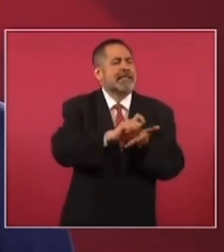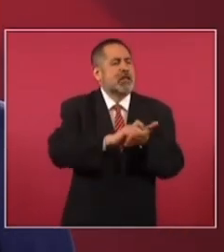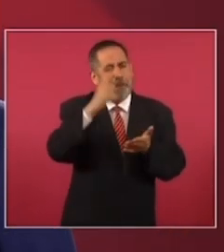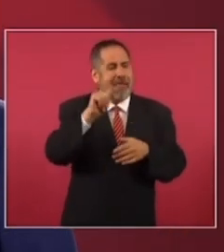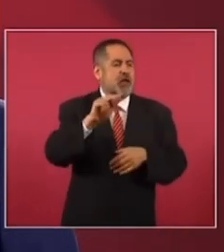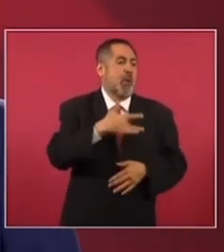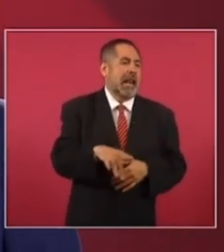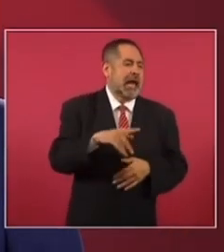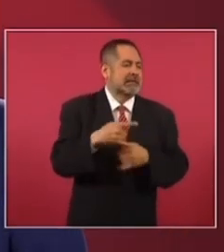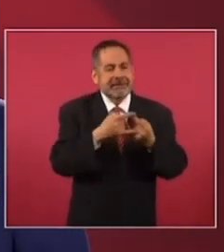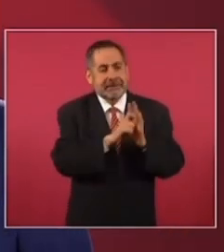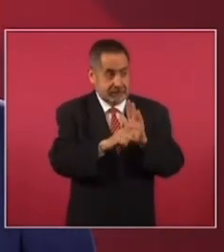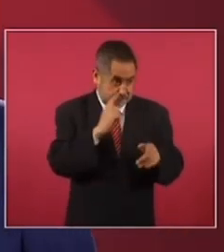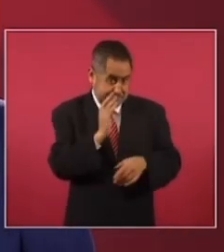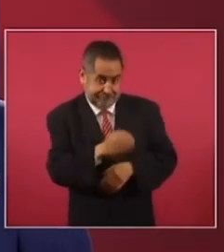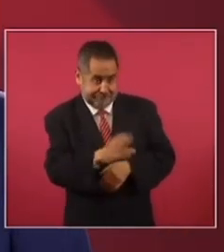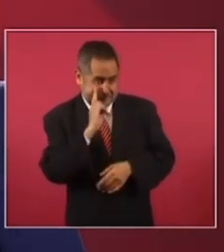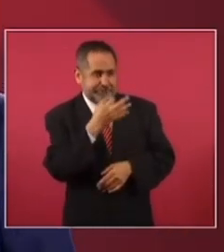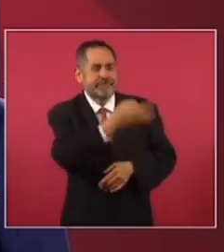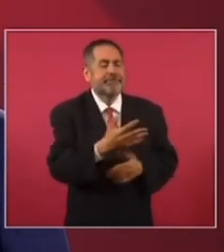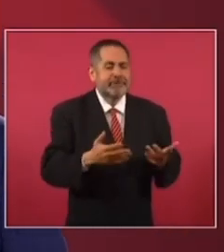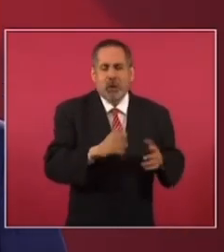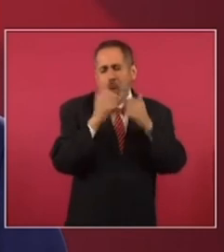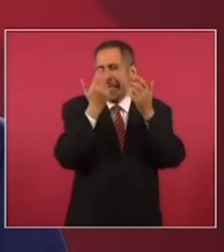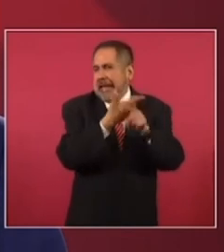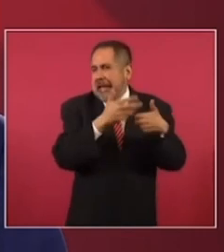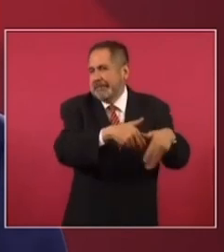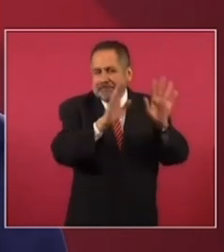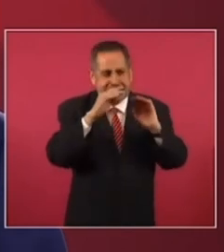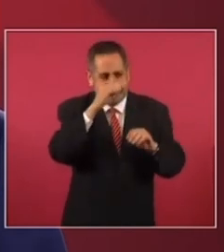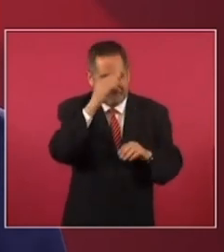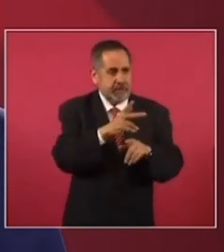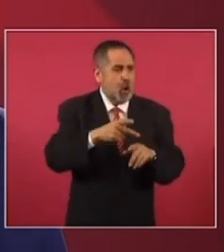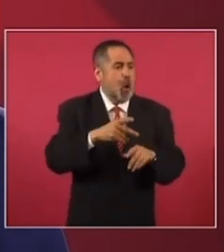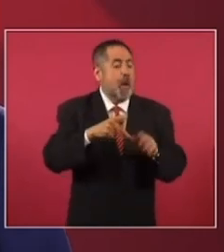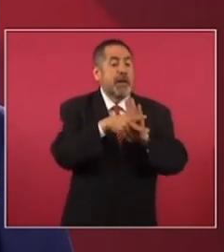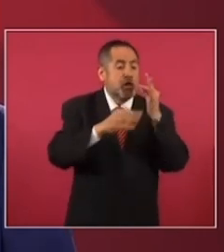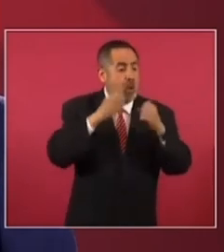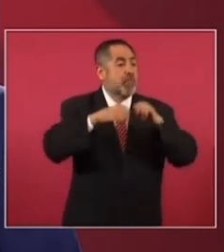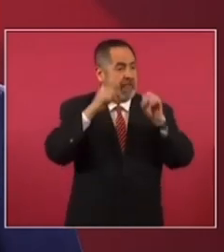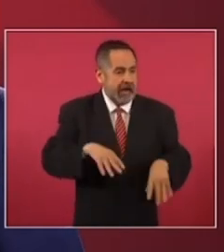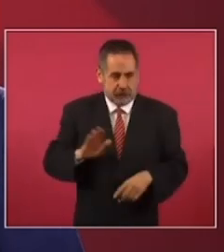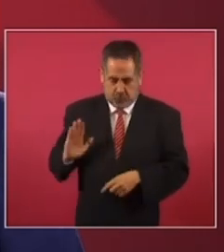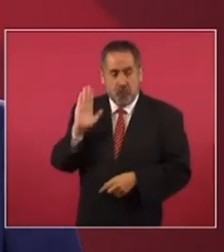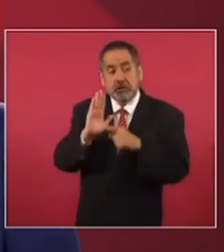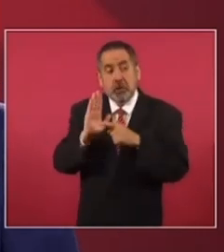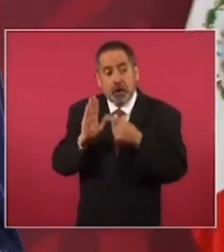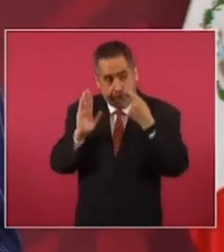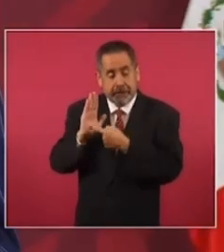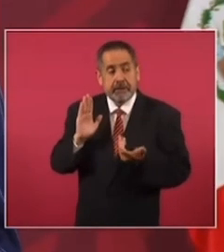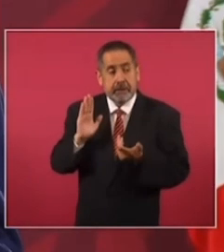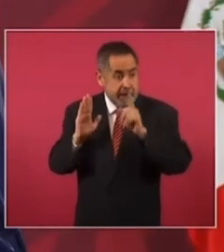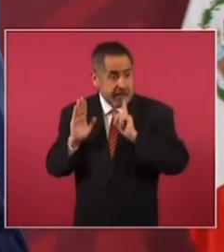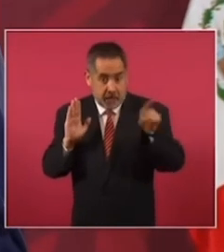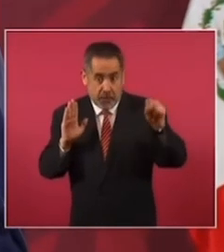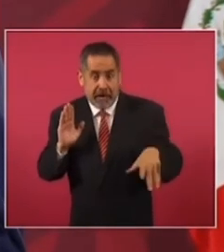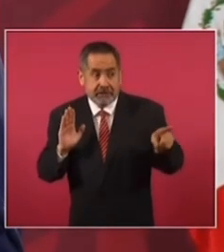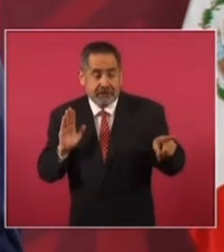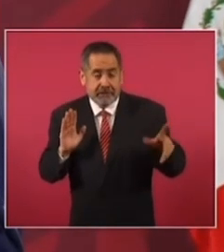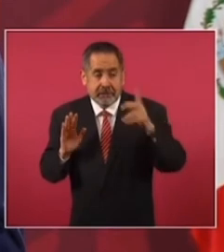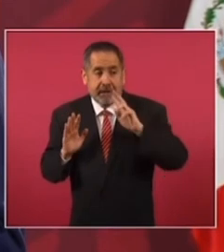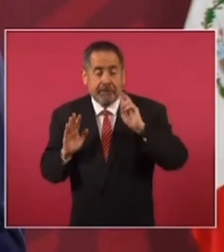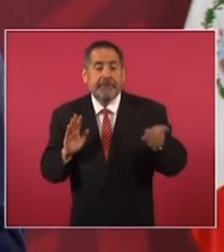testamento. Loret lo descubrió a este peje lagarto con eso del testamento, que ya hasta ahora quiere que se